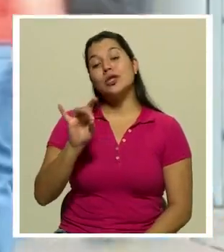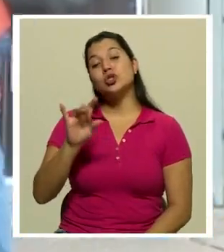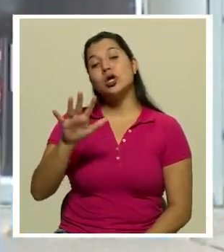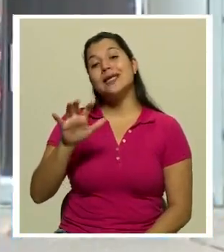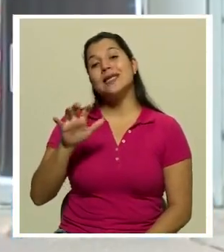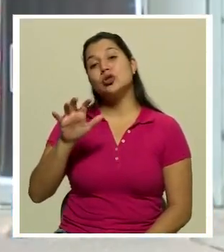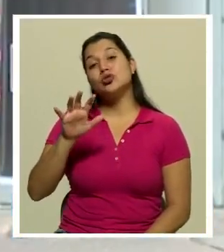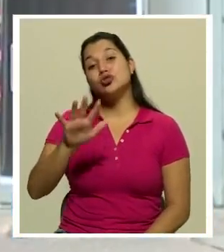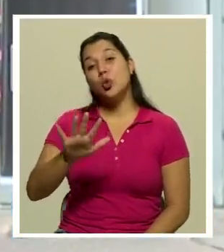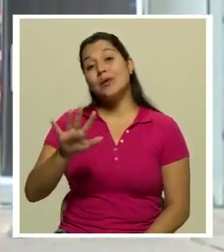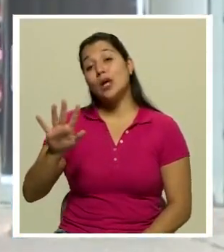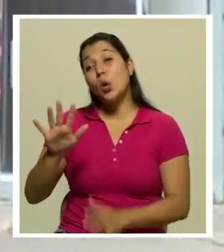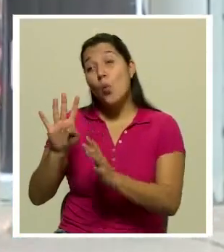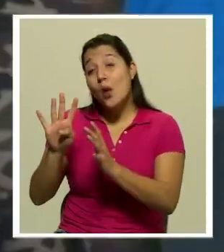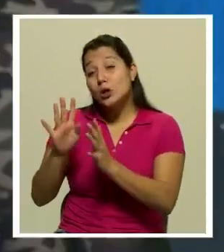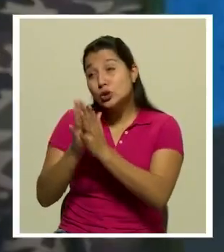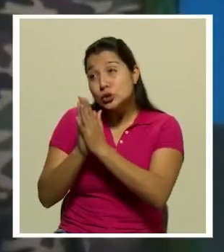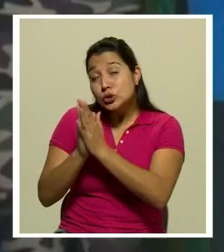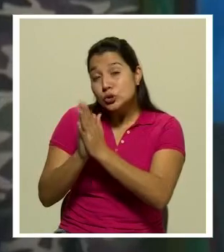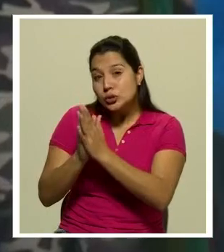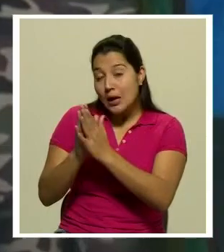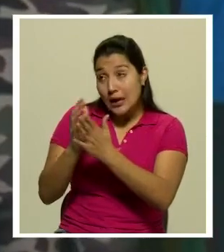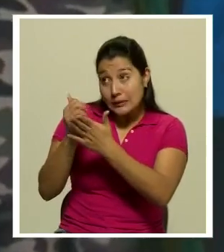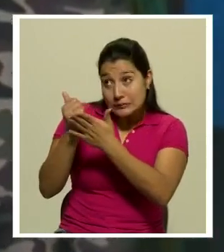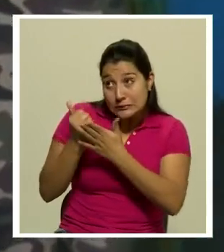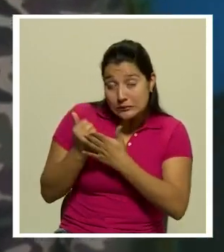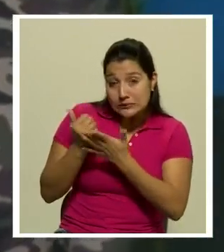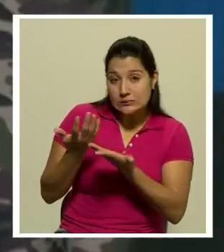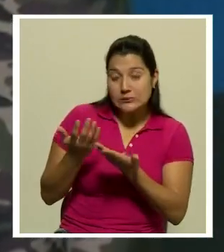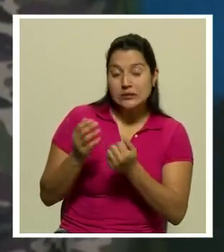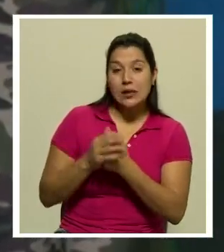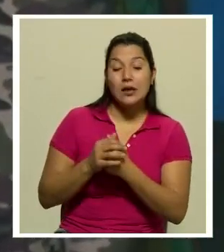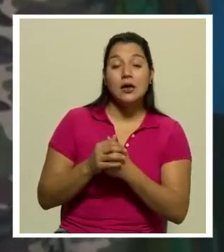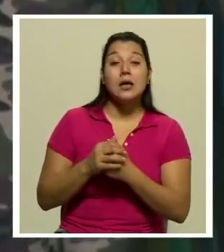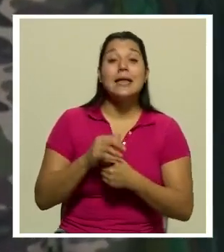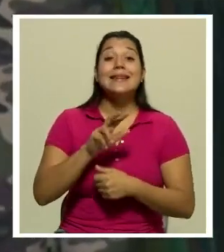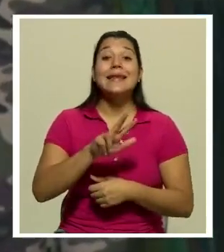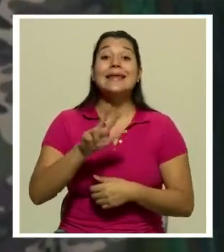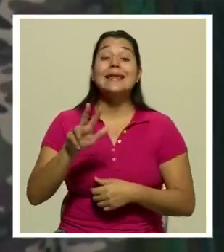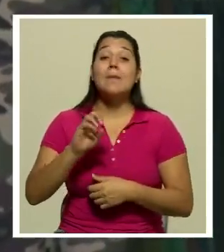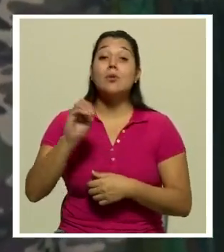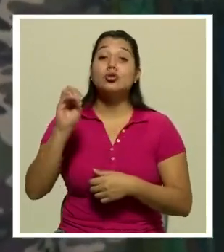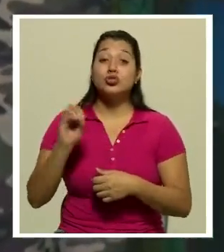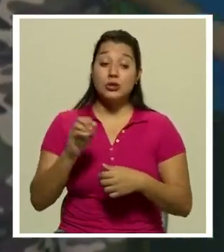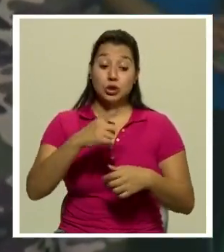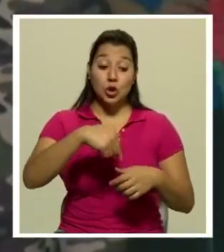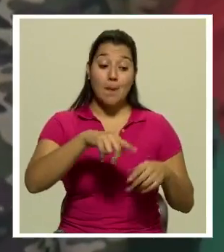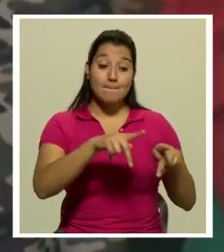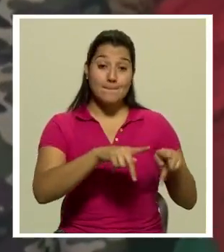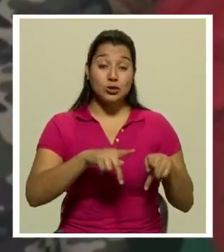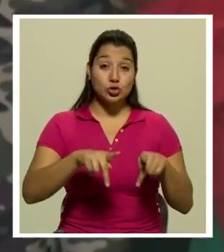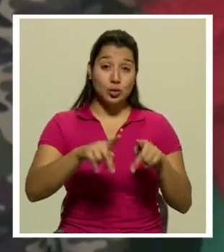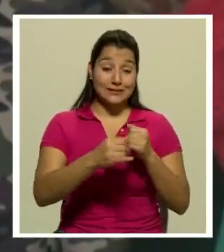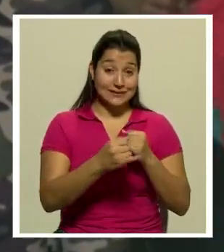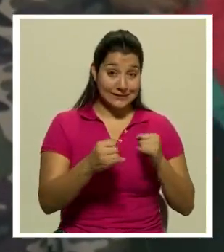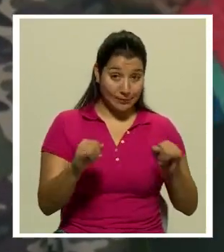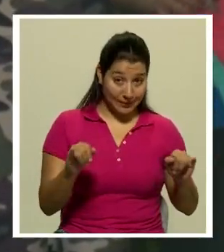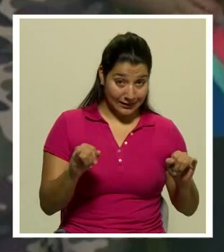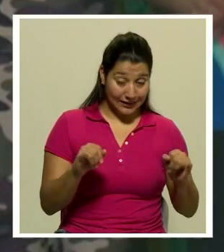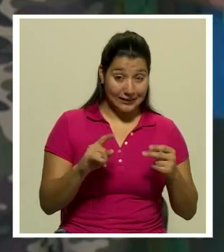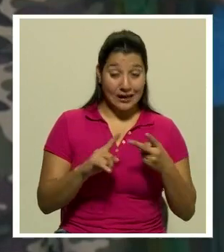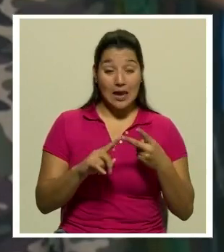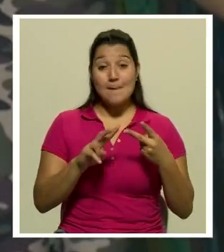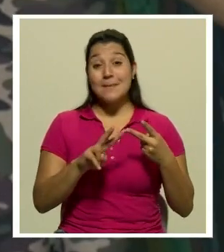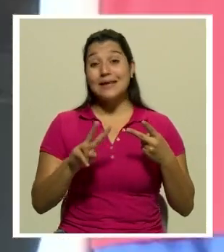598.554 solicitudes para el bono. De estos, un 36% corresponde a trabajadores independientes, un